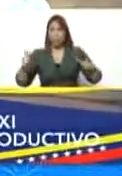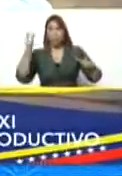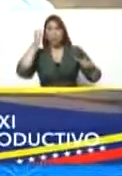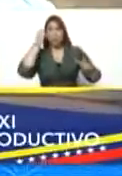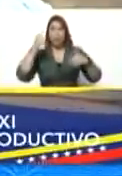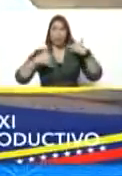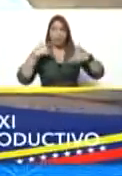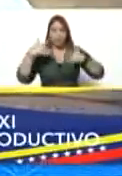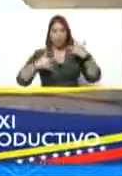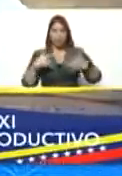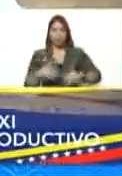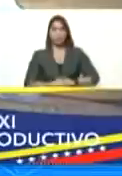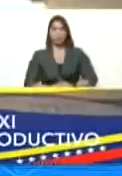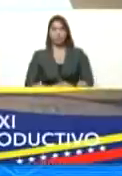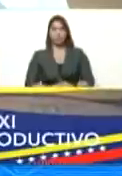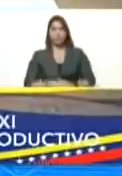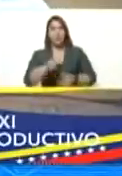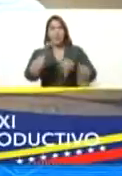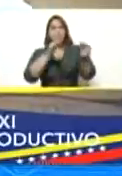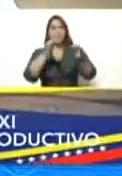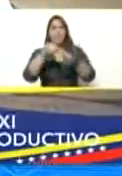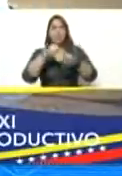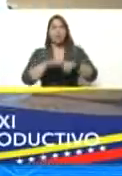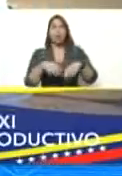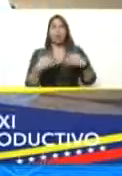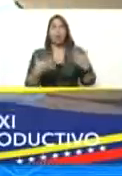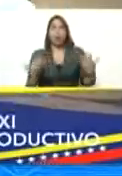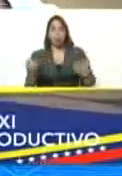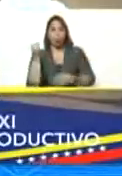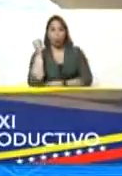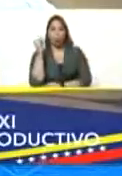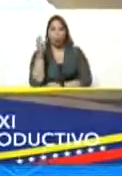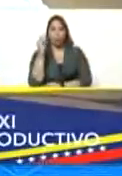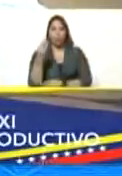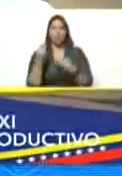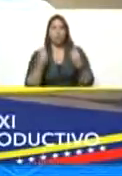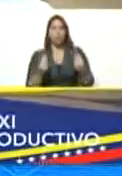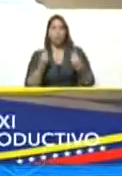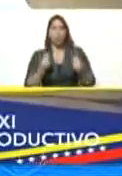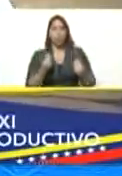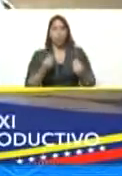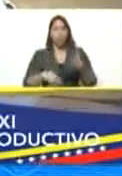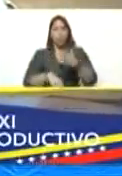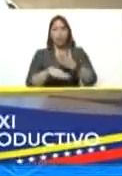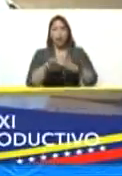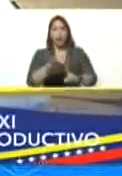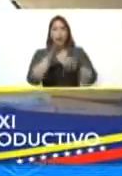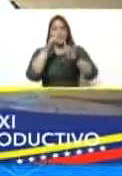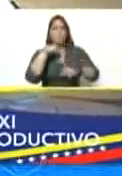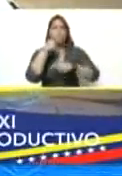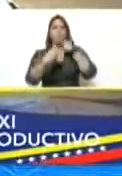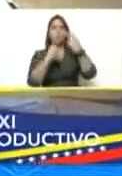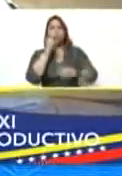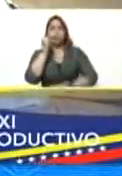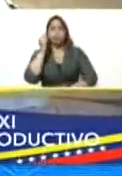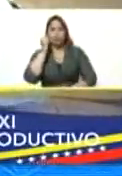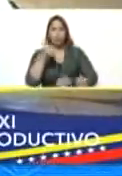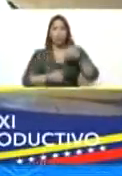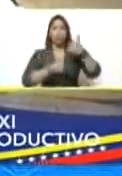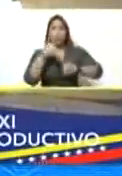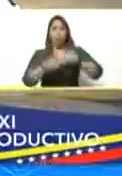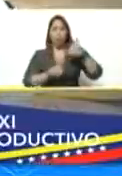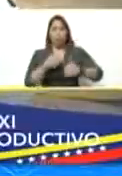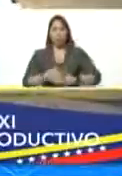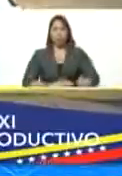acto, explícale cuándo va a ser el congreso, cómo se van a elegir los delegados y cuáles son